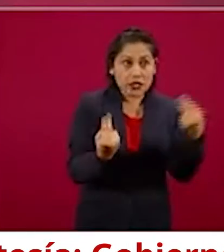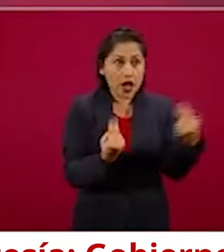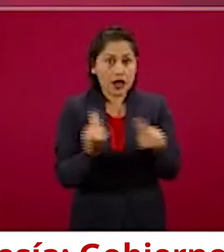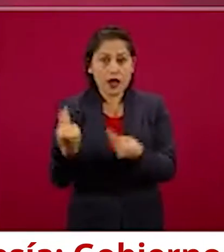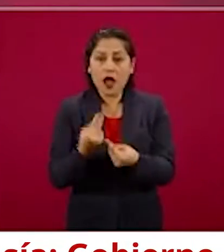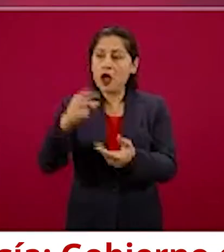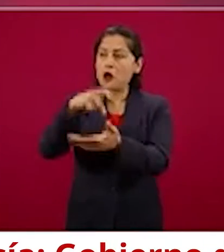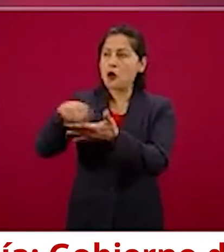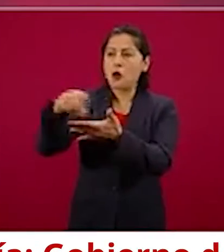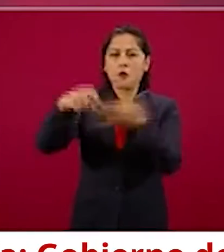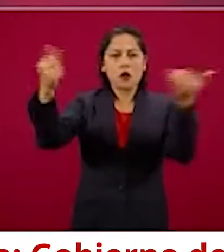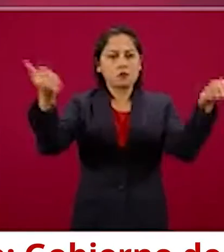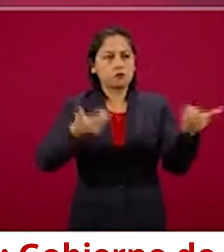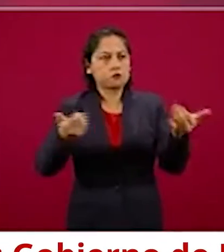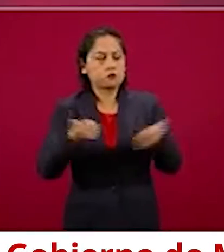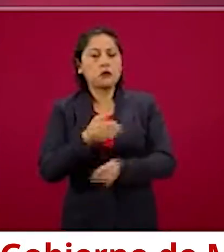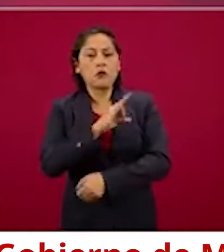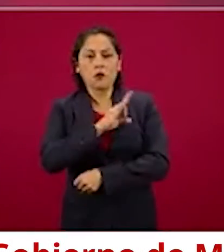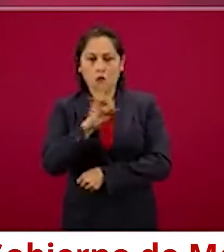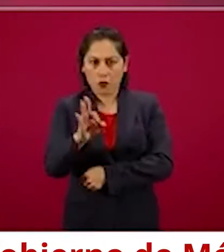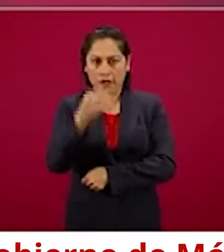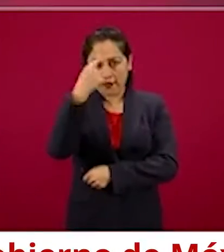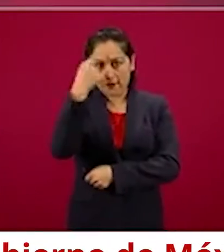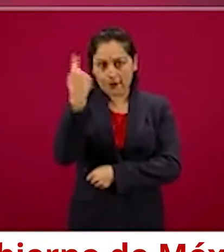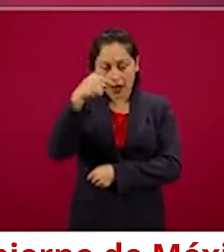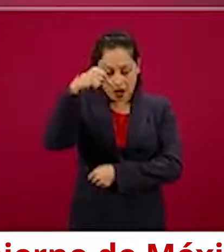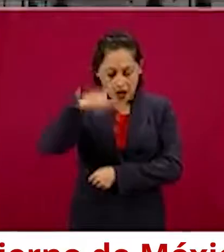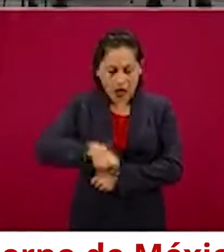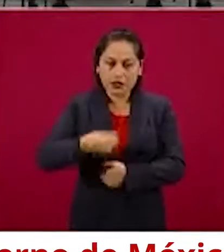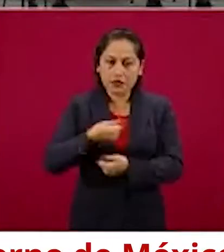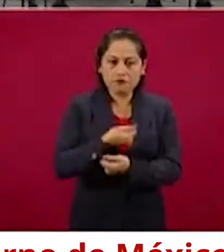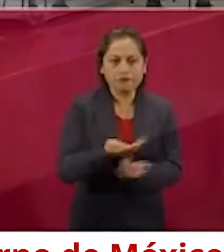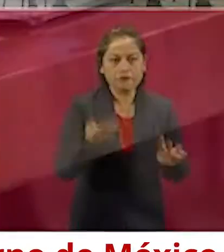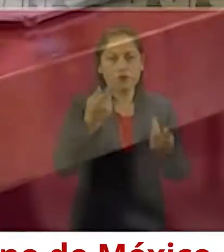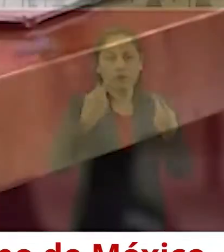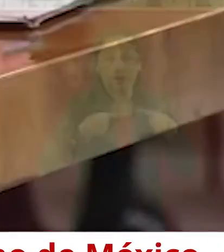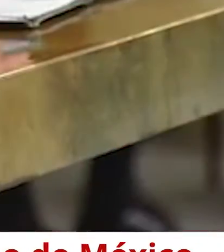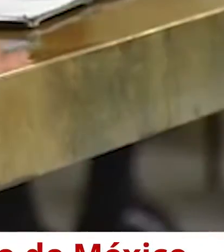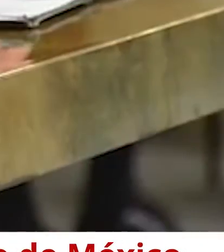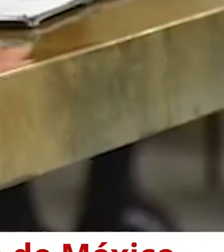importación inmediata y su uso para la población mexicana.